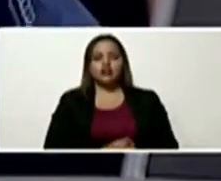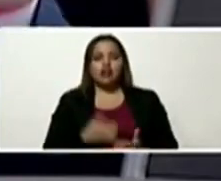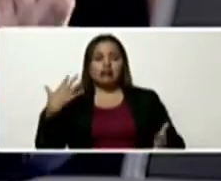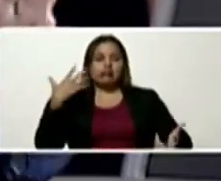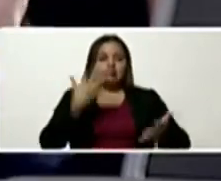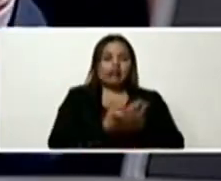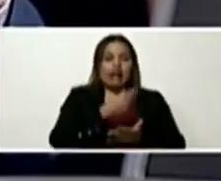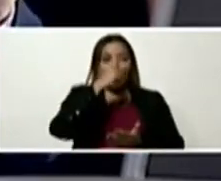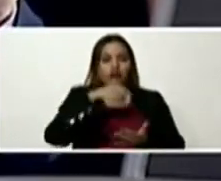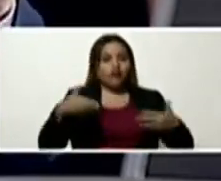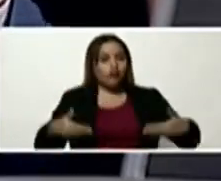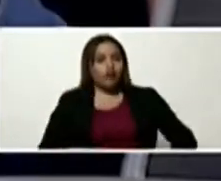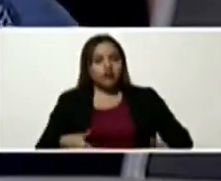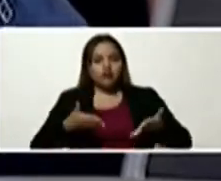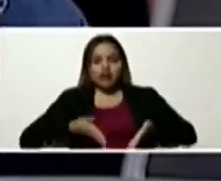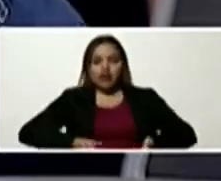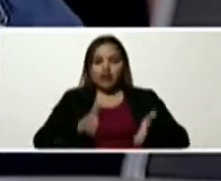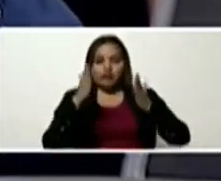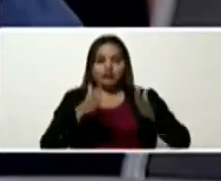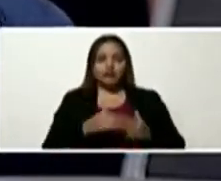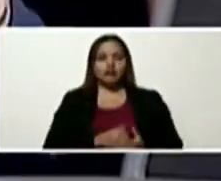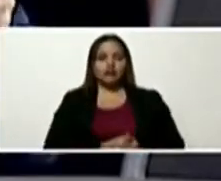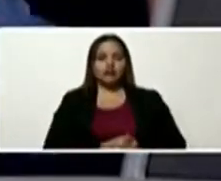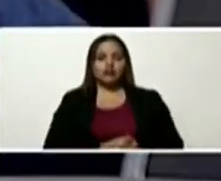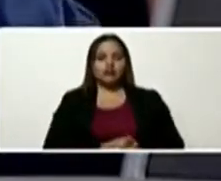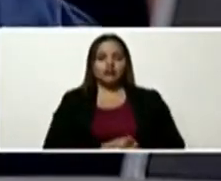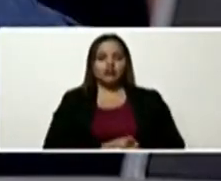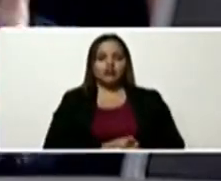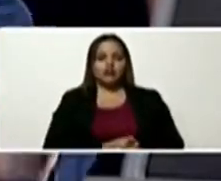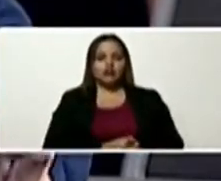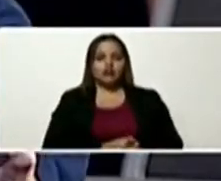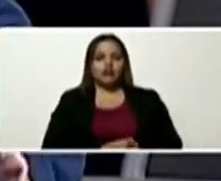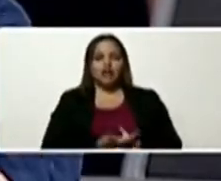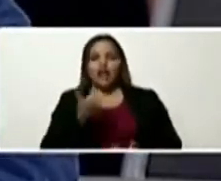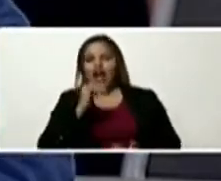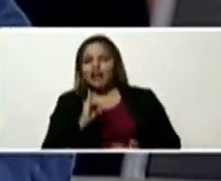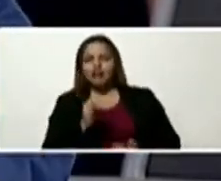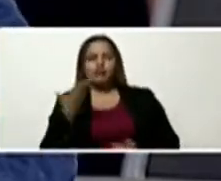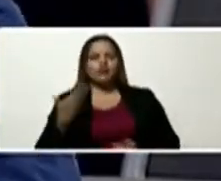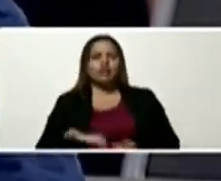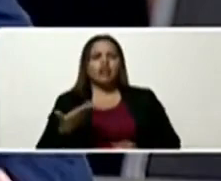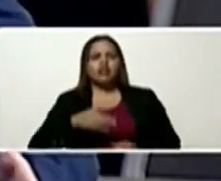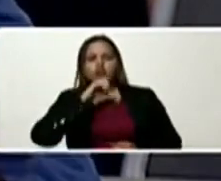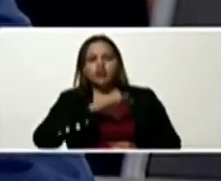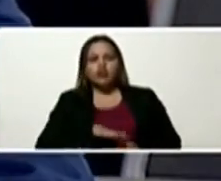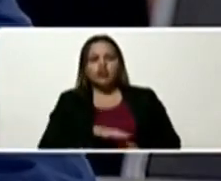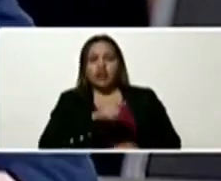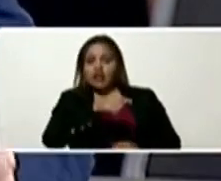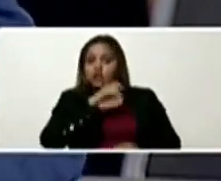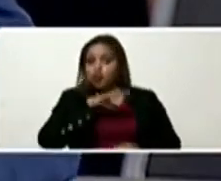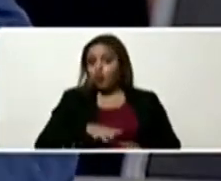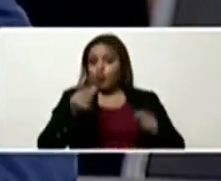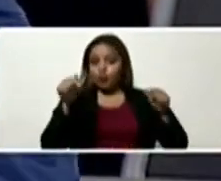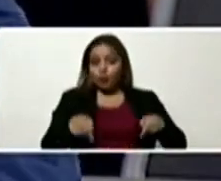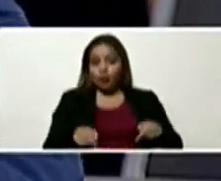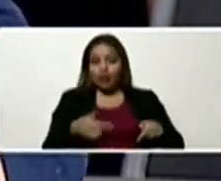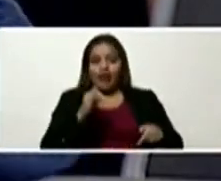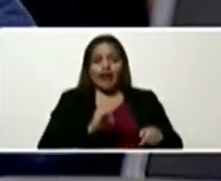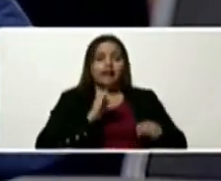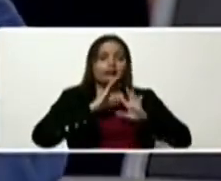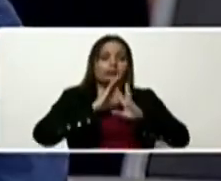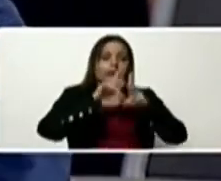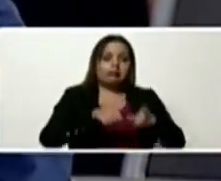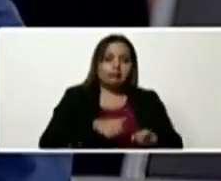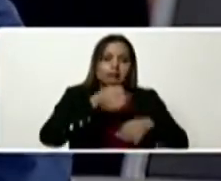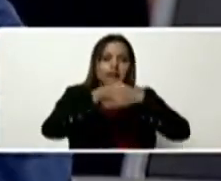larga lucha, en ese gran camino, bueno, nos han dejado nuestra historia. Y esa historia hoy está contada,